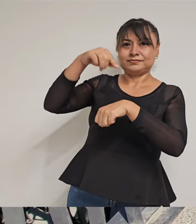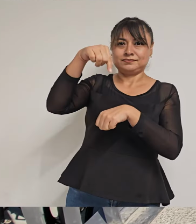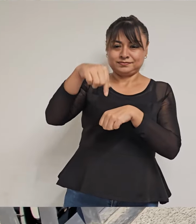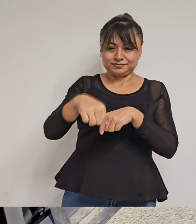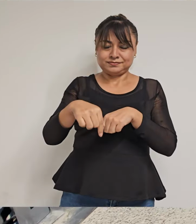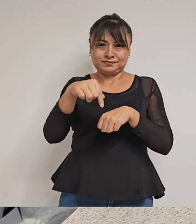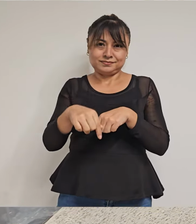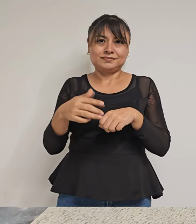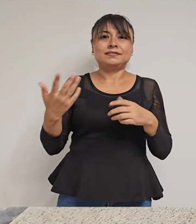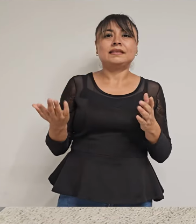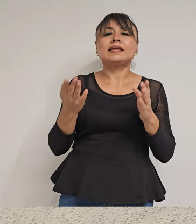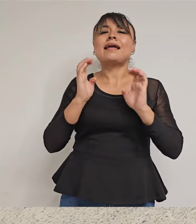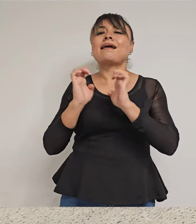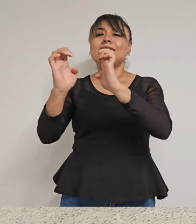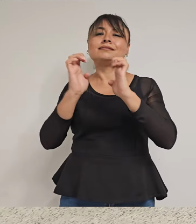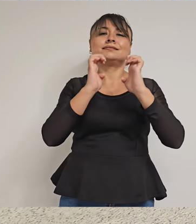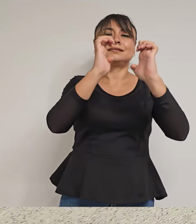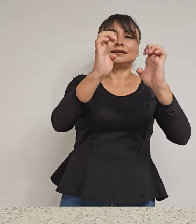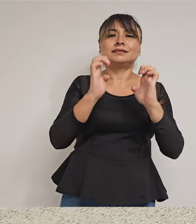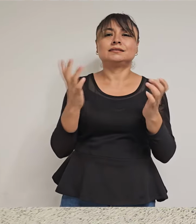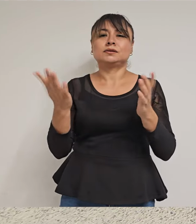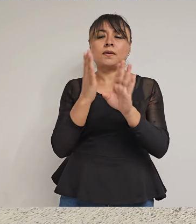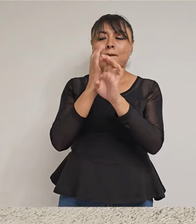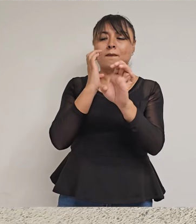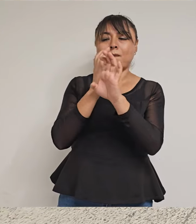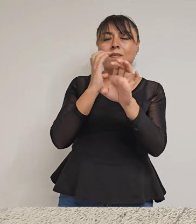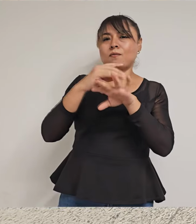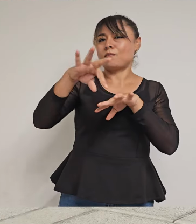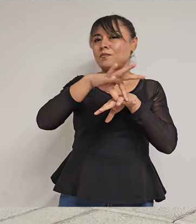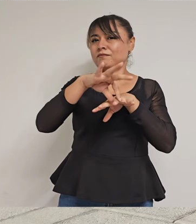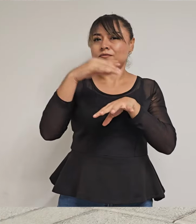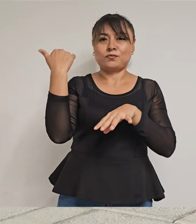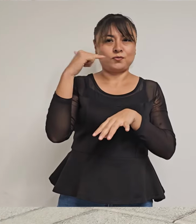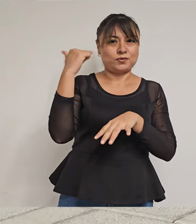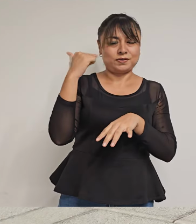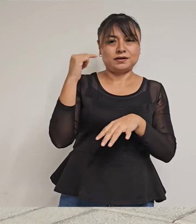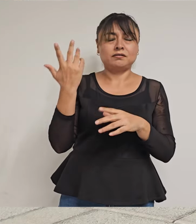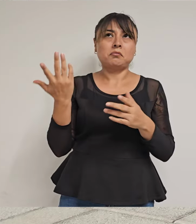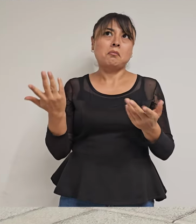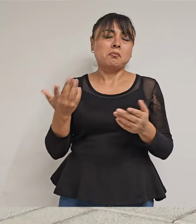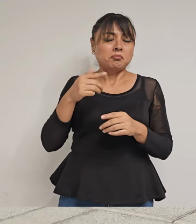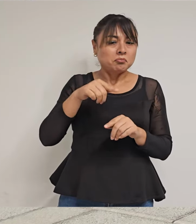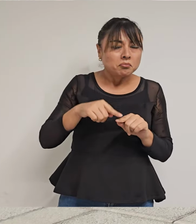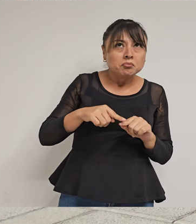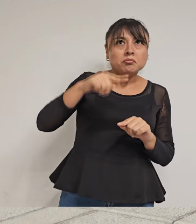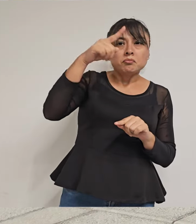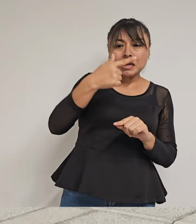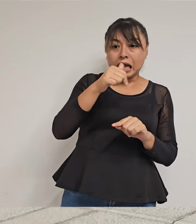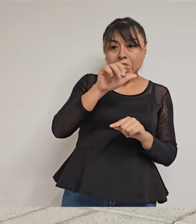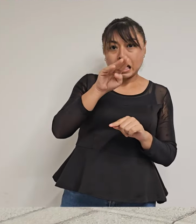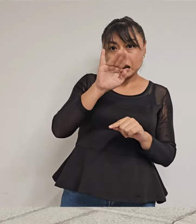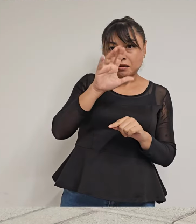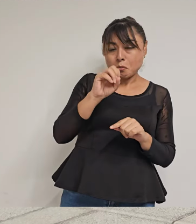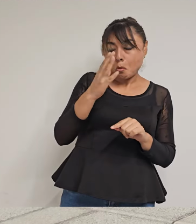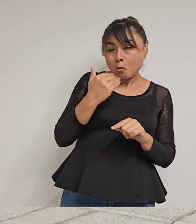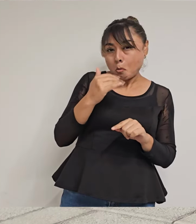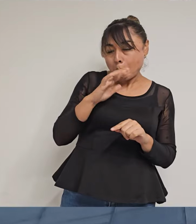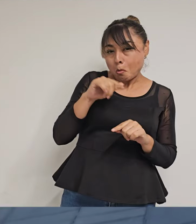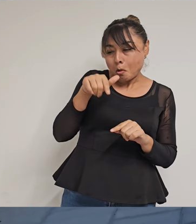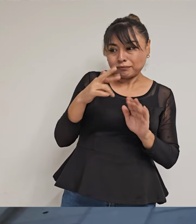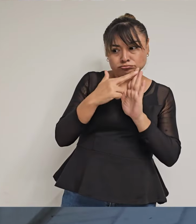estaciones del sistema BRT Mi Macro Periférico de Guadalajara. Y aunque no tengo el dato del gálibo en el periférico de Guadalajara, porque les comenté que solo encontré una normativa a